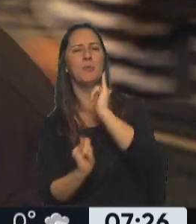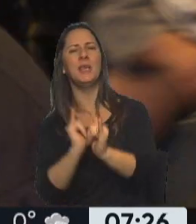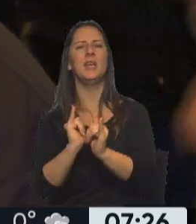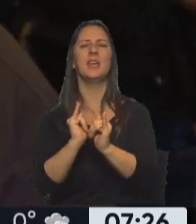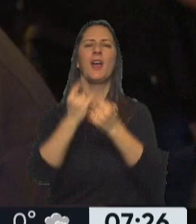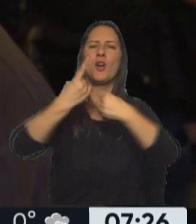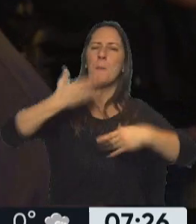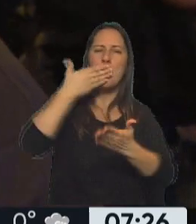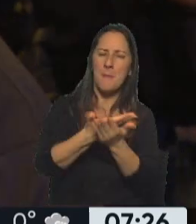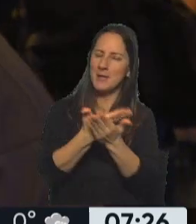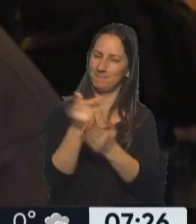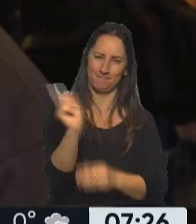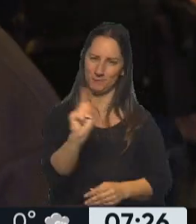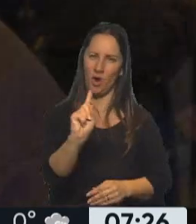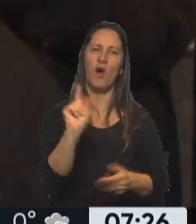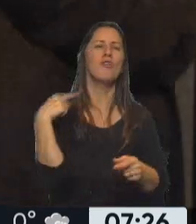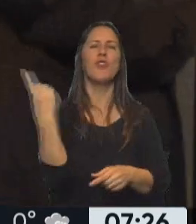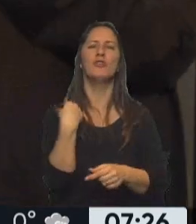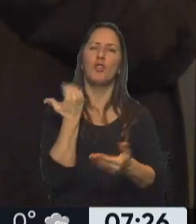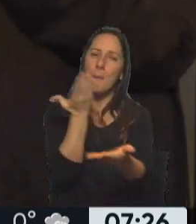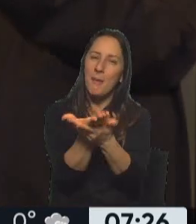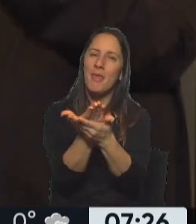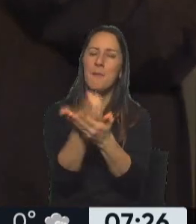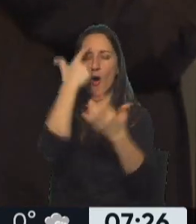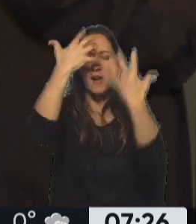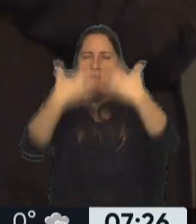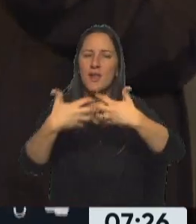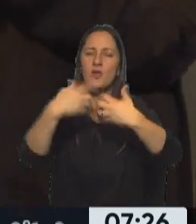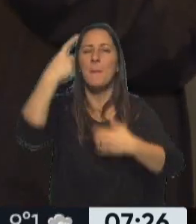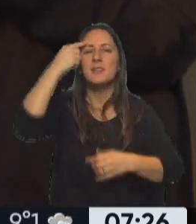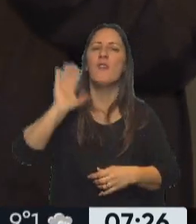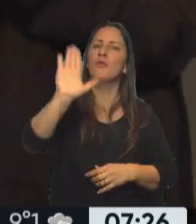los archivos, sino que es una invitación a pensar el futuro y cómo queremos vivir.